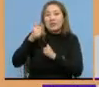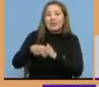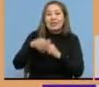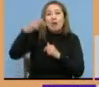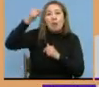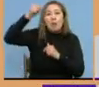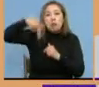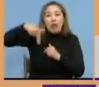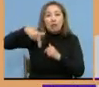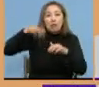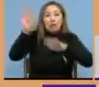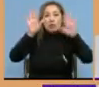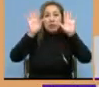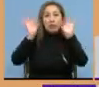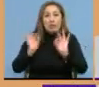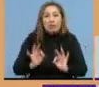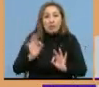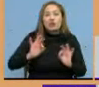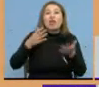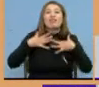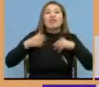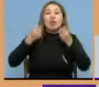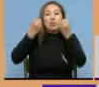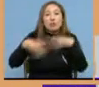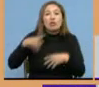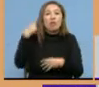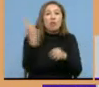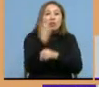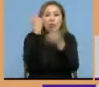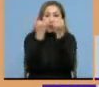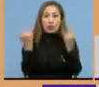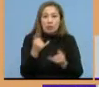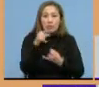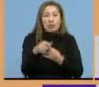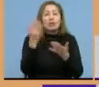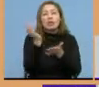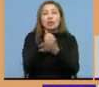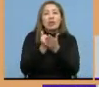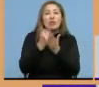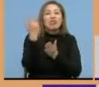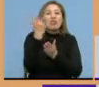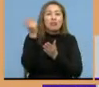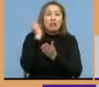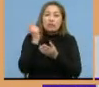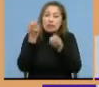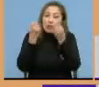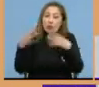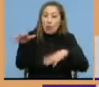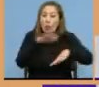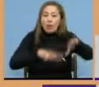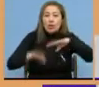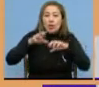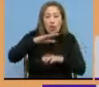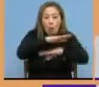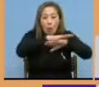el plan estratégico de salud que estamos implementando comenzó el primero de marzo y estamos a casi tres meses donde ya hemos definido creo